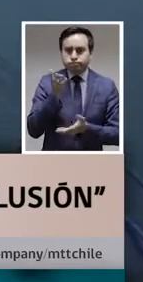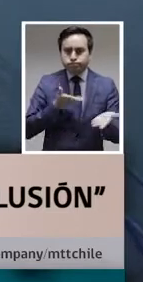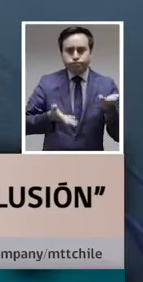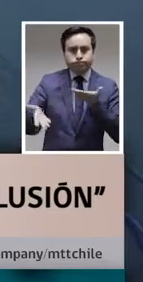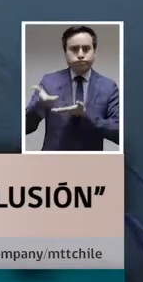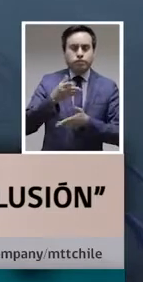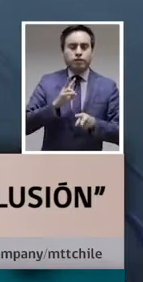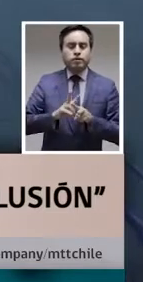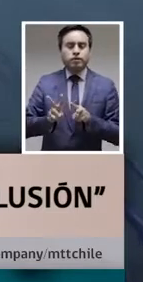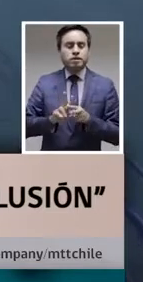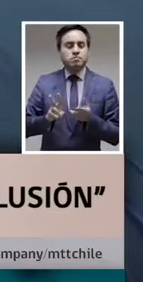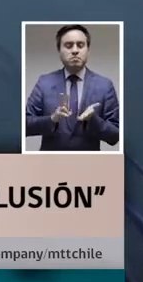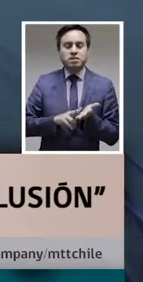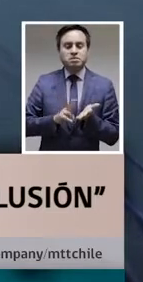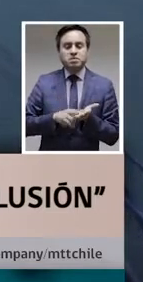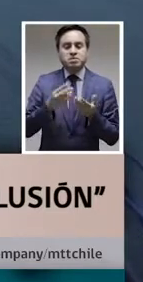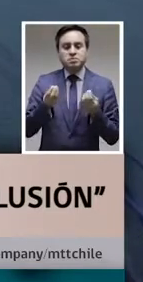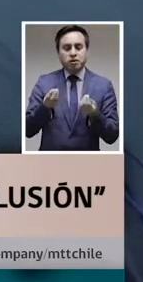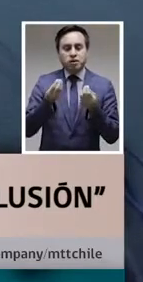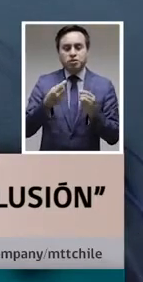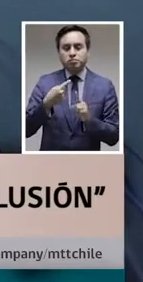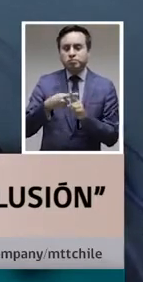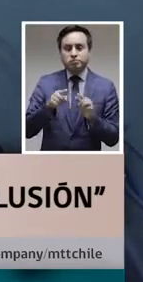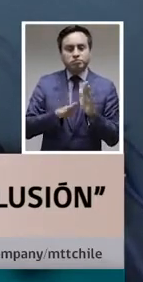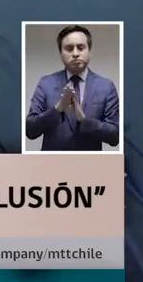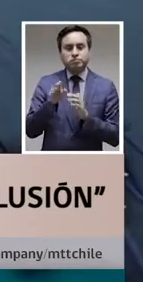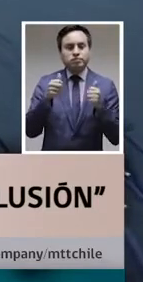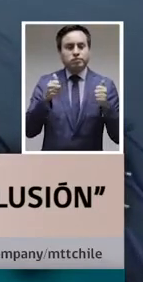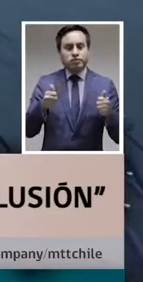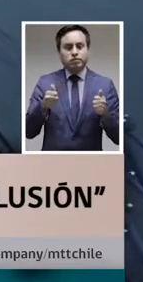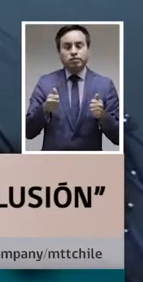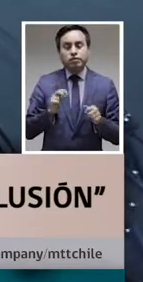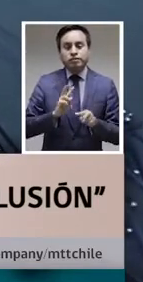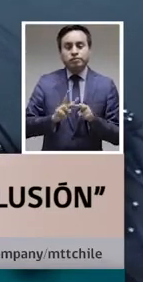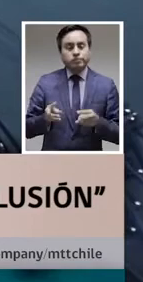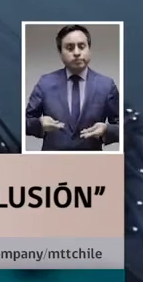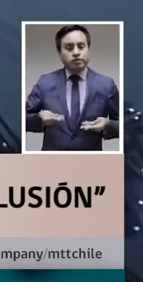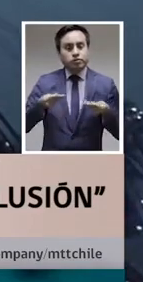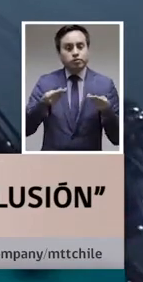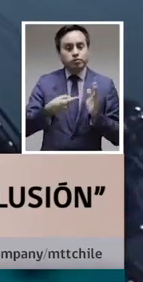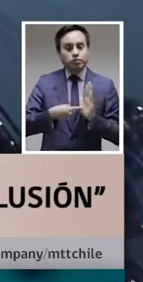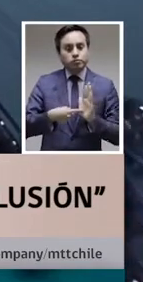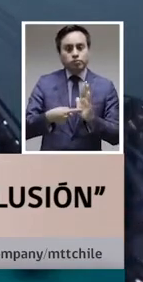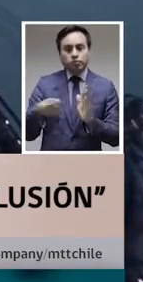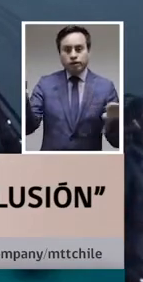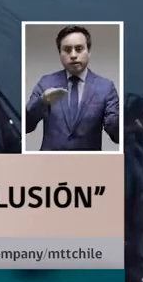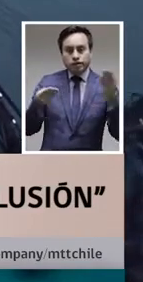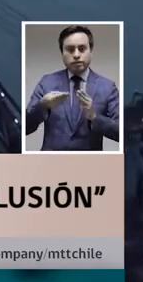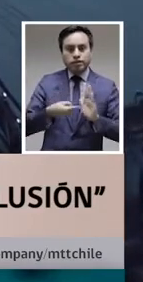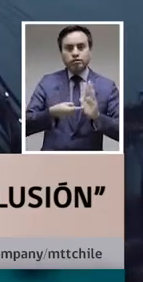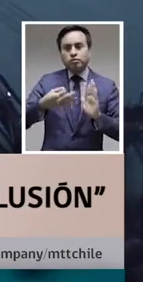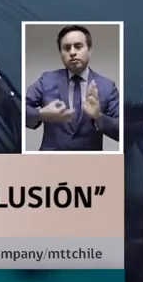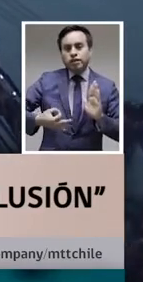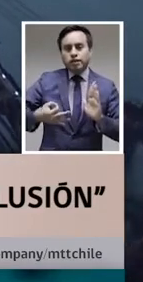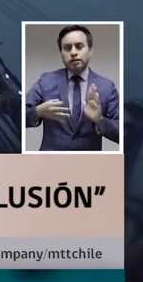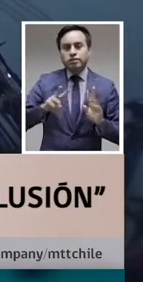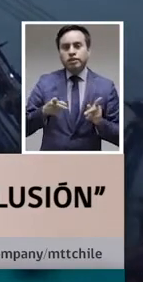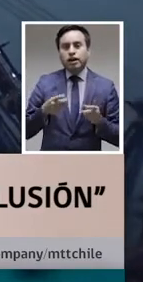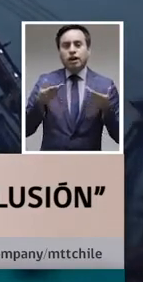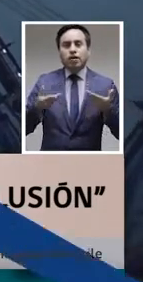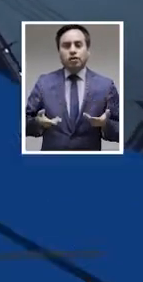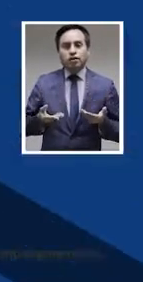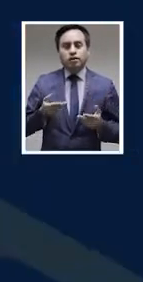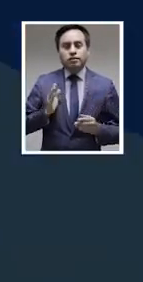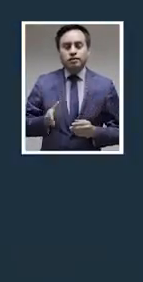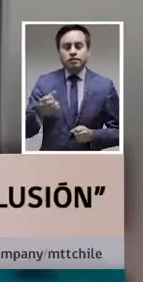ejercicio realmente bueno y productivo que generó propuestas concretas sobre las cuales ahora